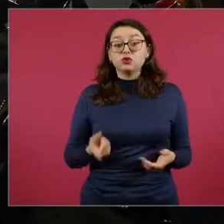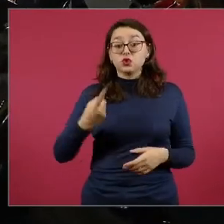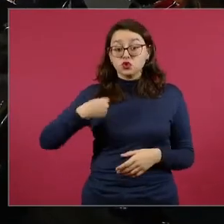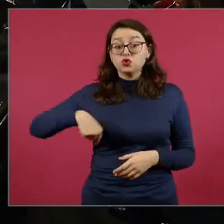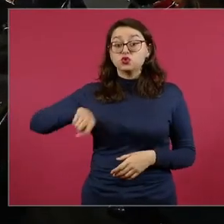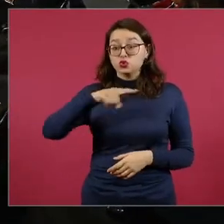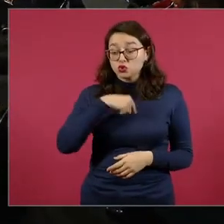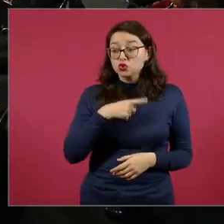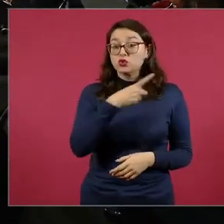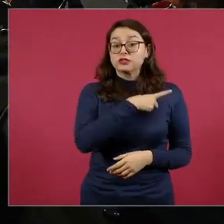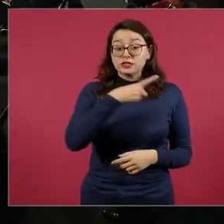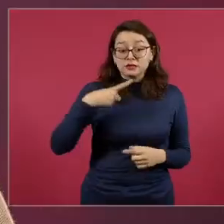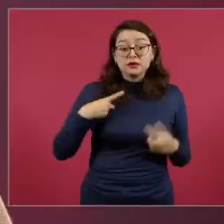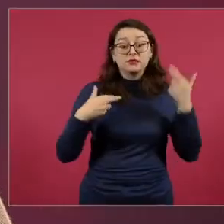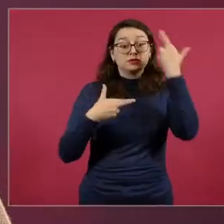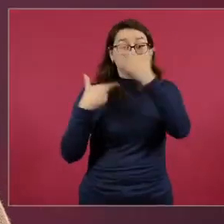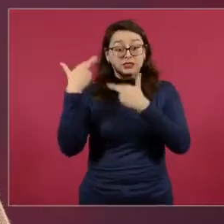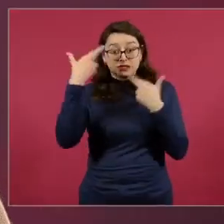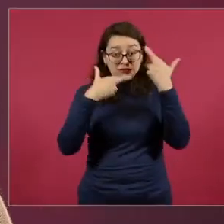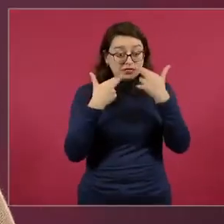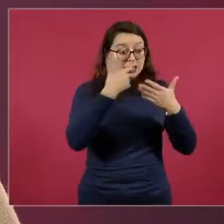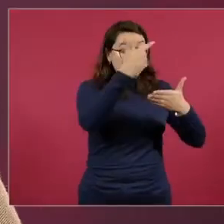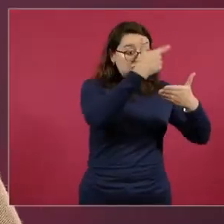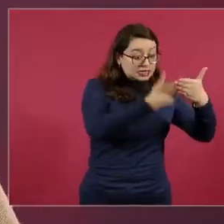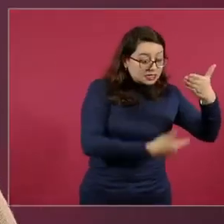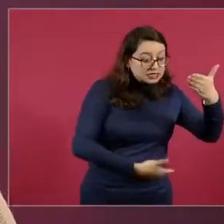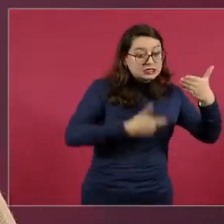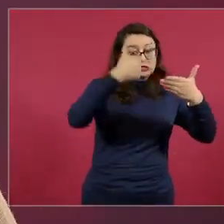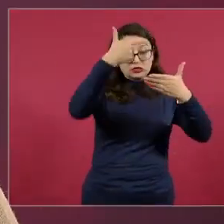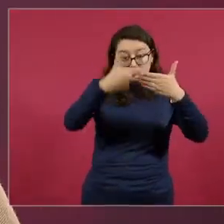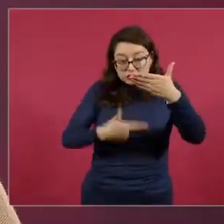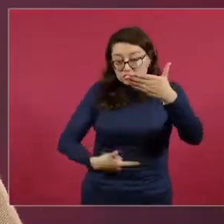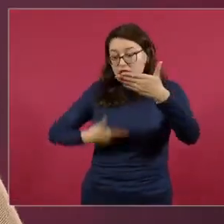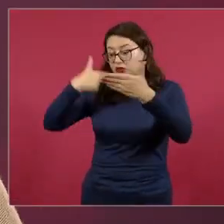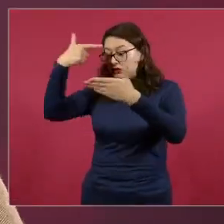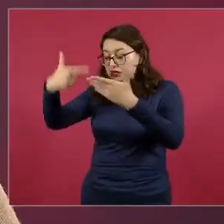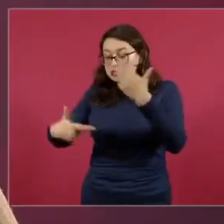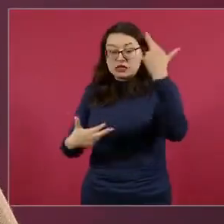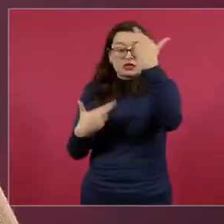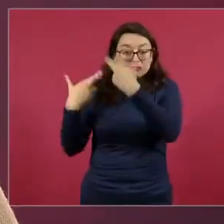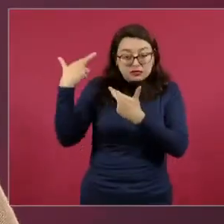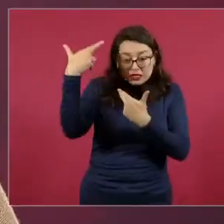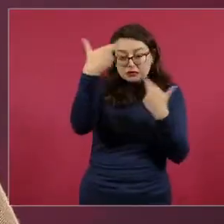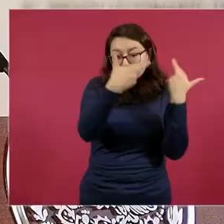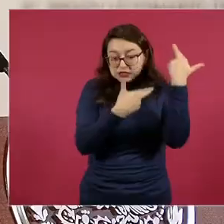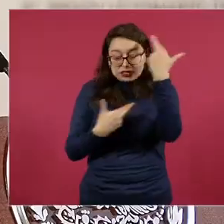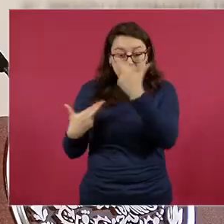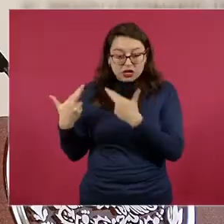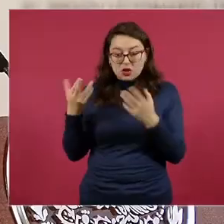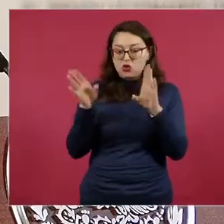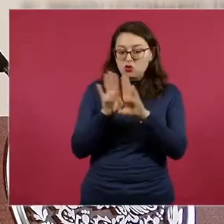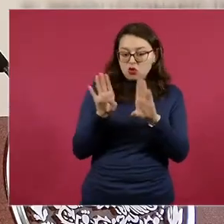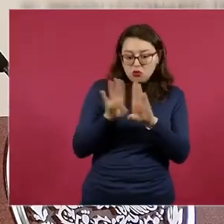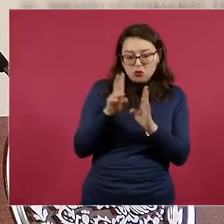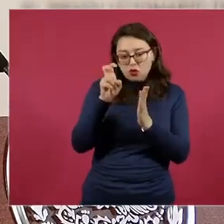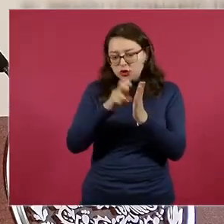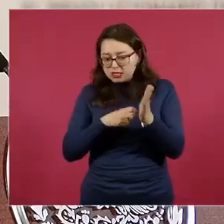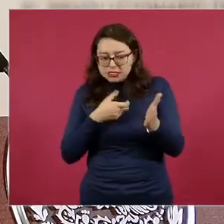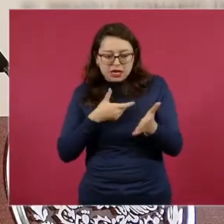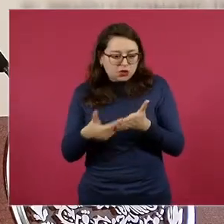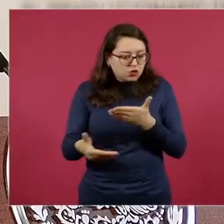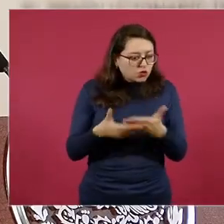registro, estamos trabajando en hacerle las correcciones, las actualizaciones necesarias,